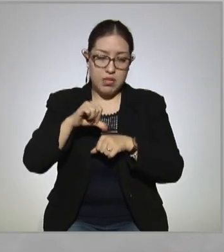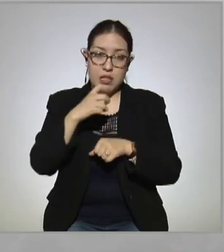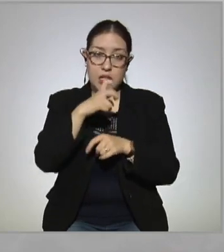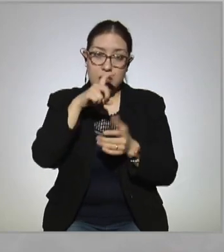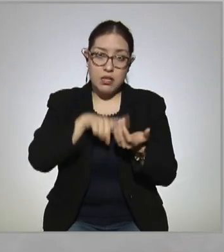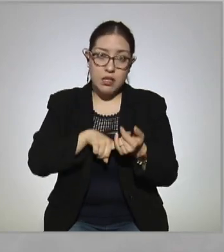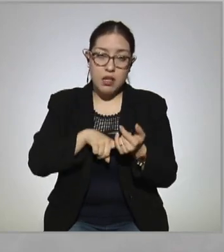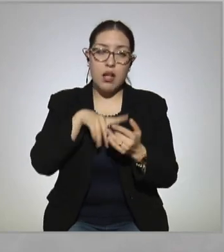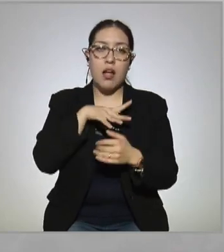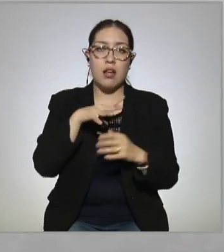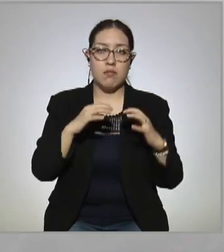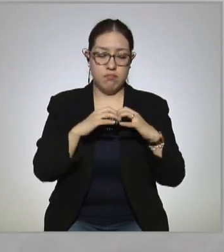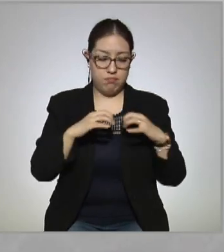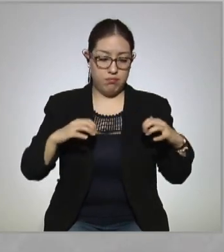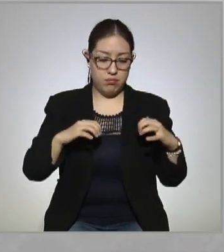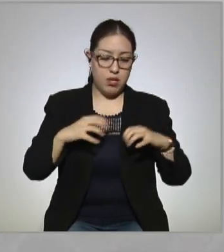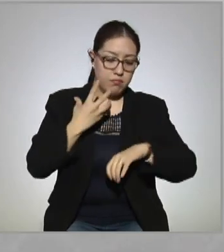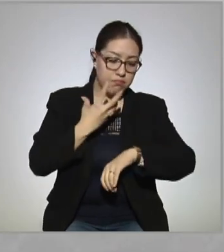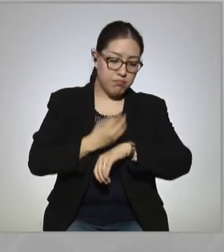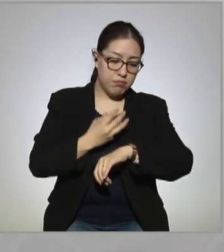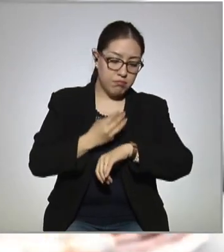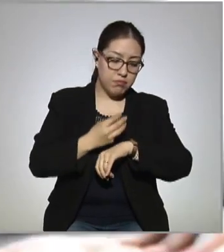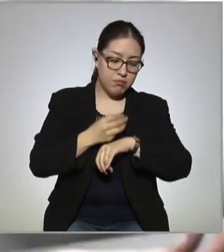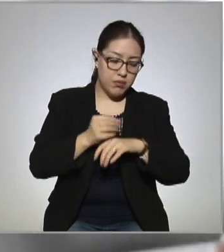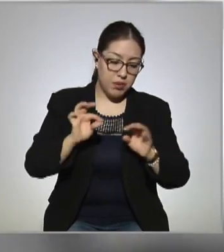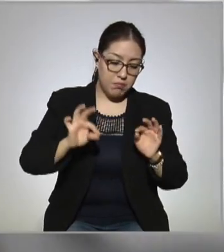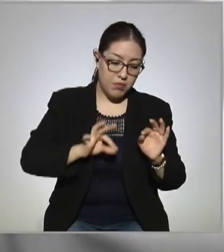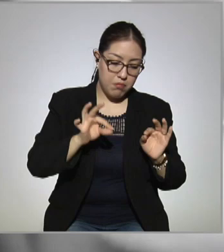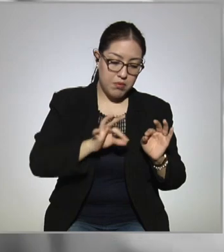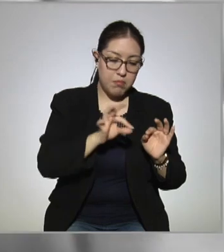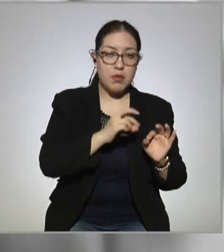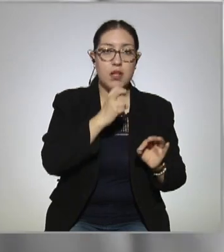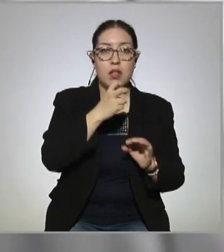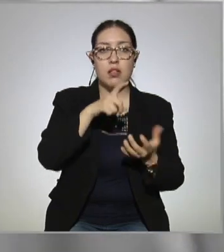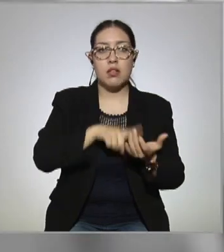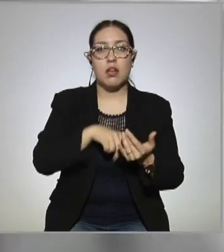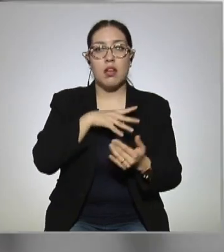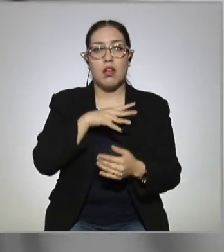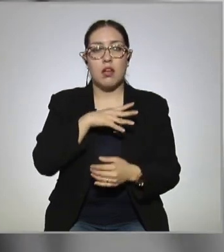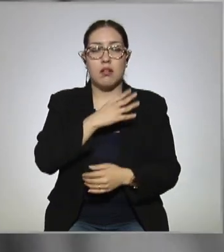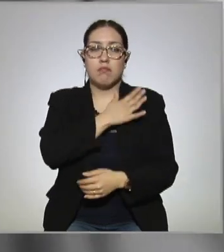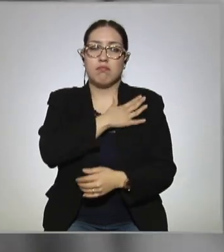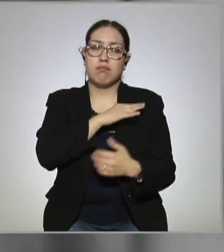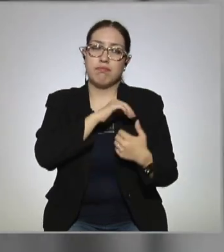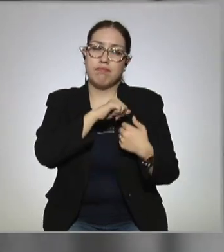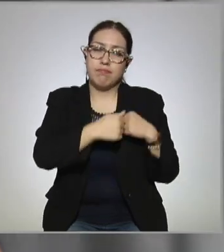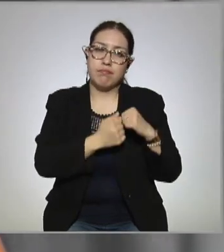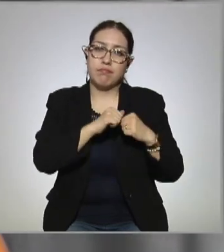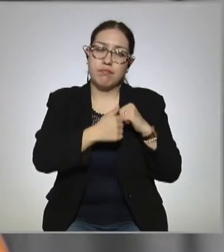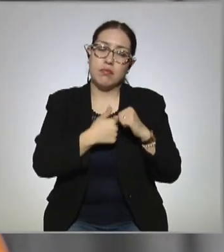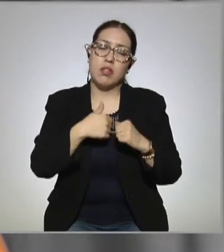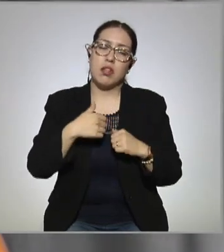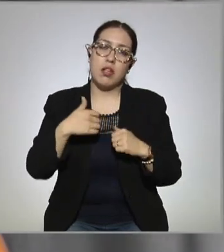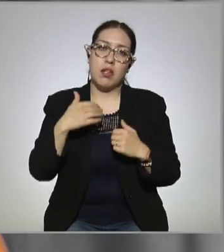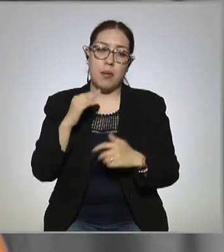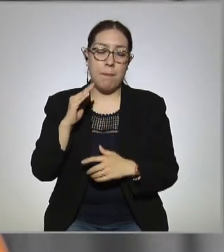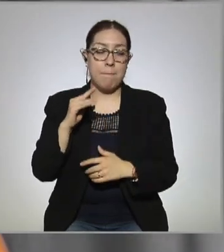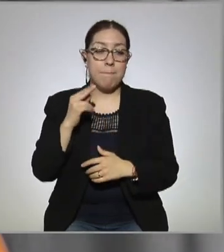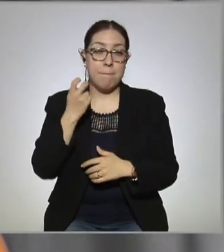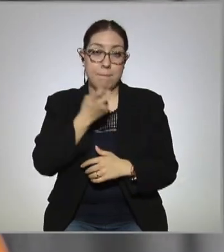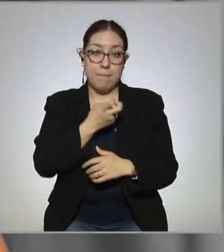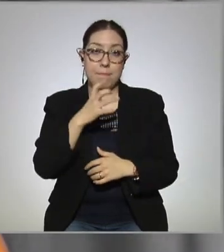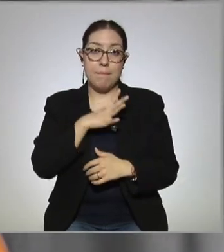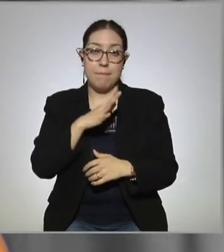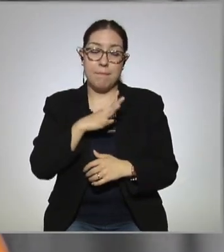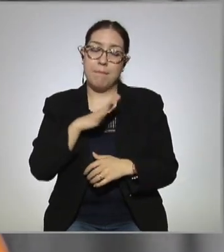incisión se hace la reparación quirúrgica del mango rotador que está lastimado. El otro tipo de cirugía